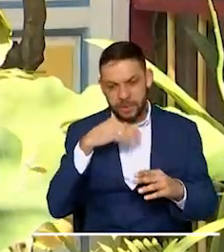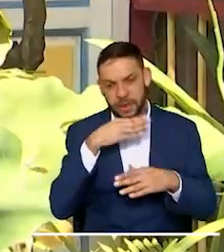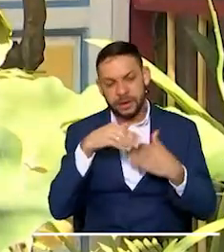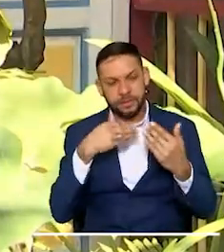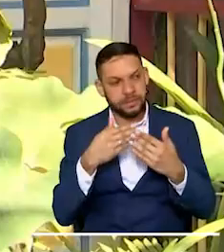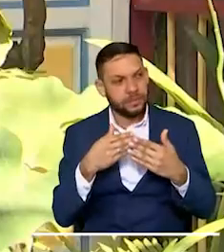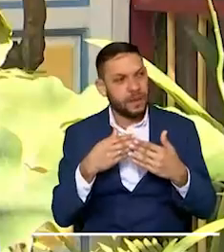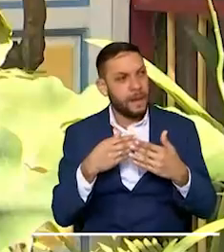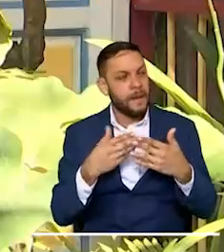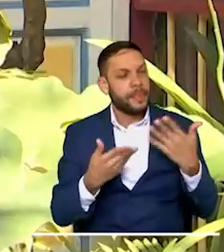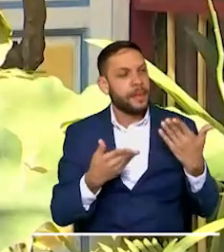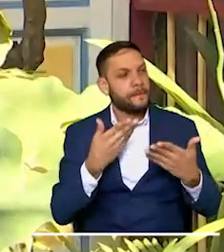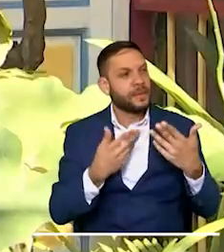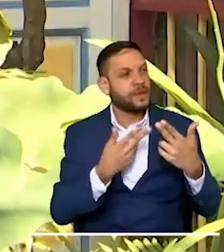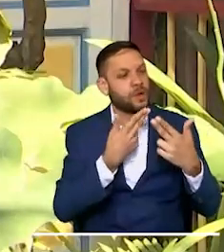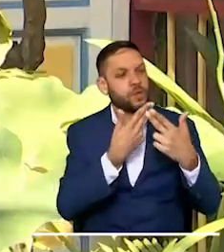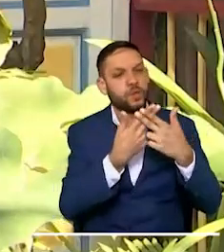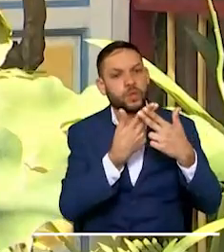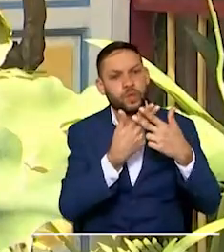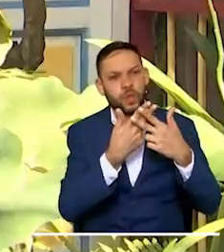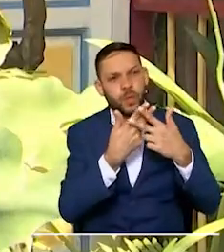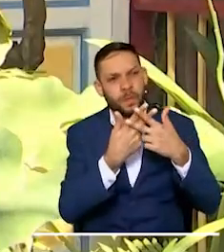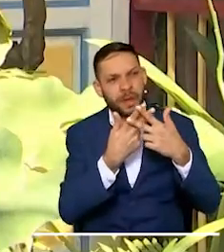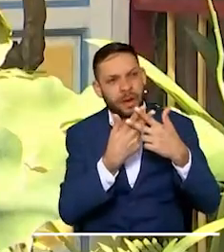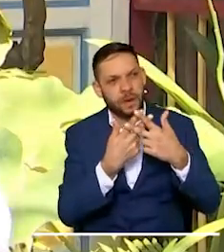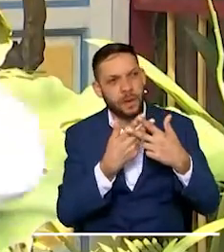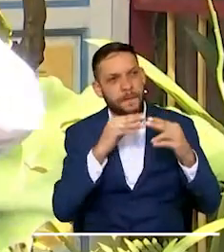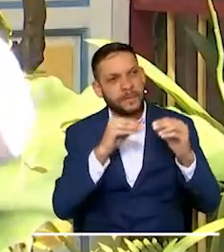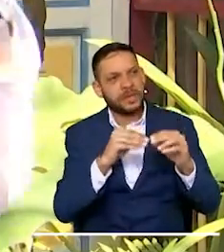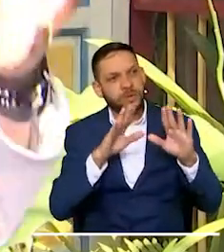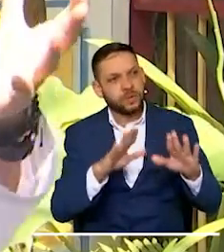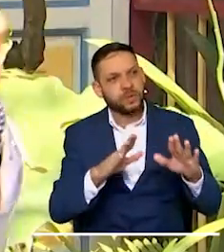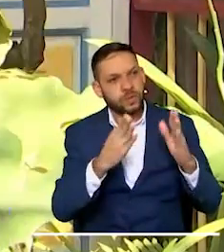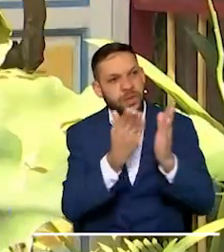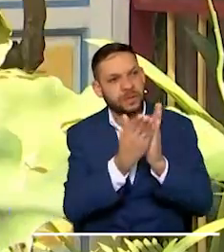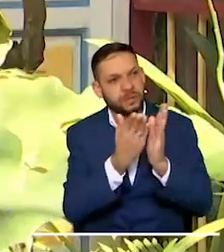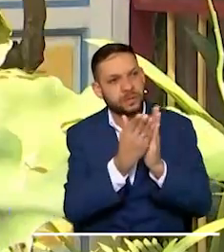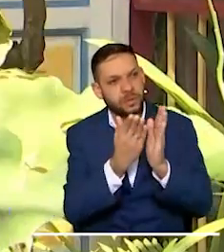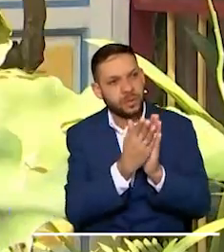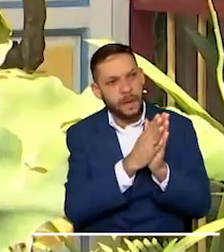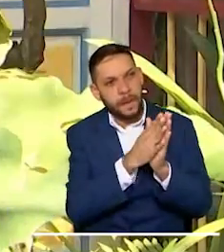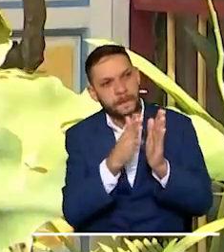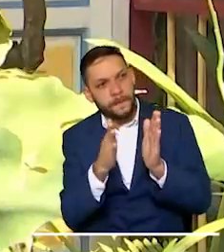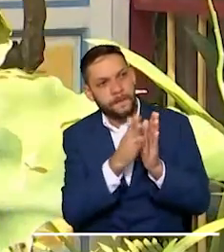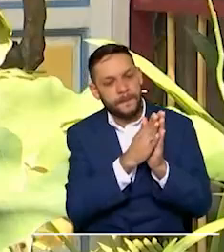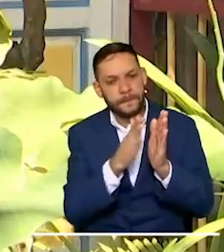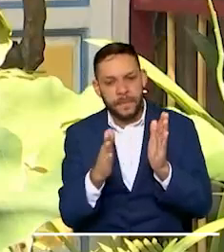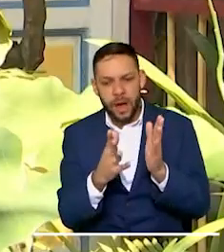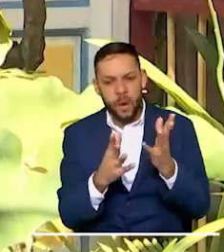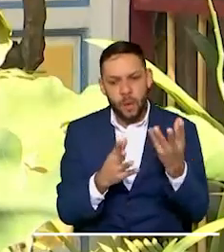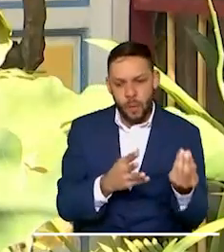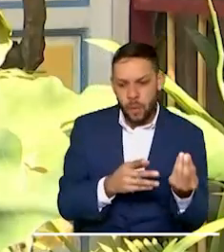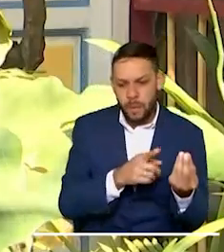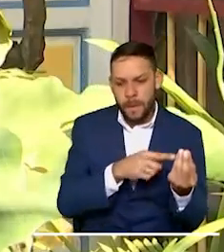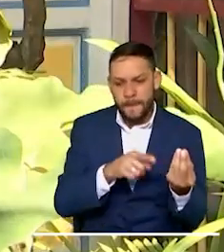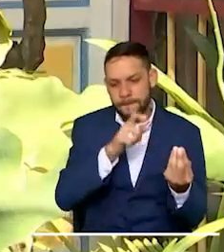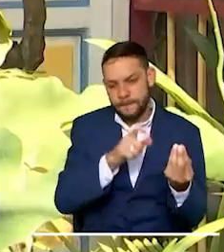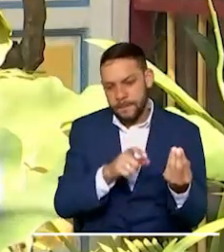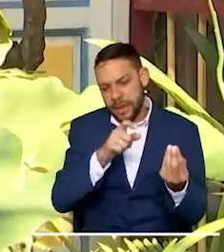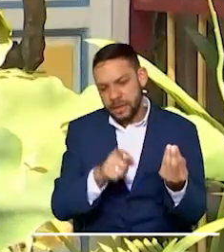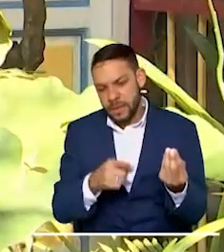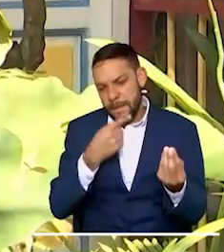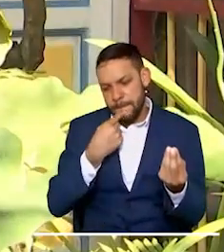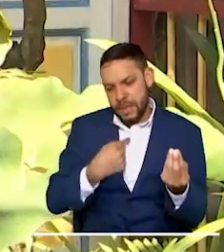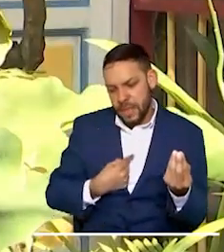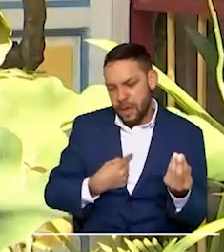de referencia que generalmente están dados por estudios de promedios de grupos de personas Y basado en eso le dicen a uno,